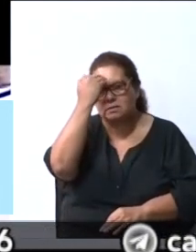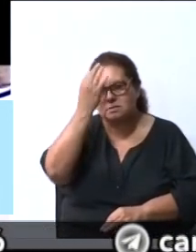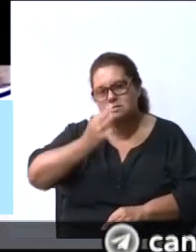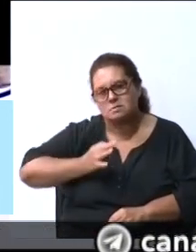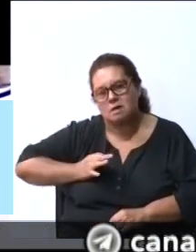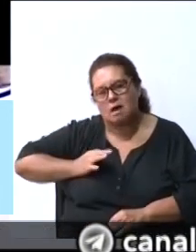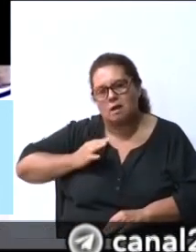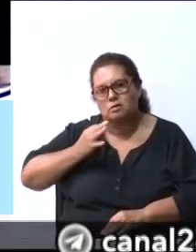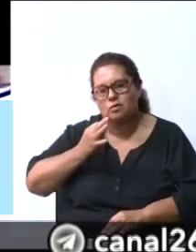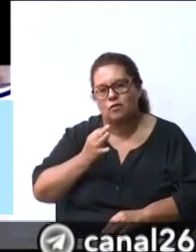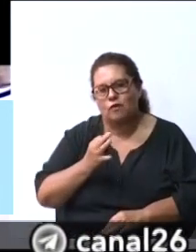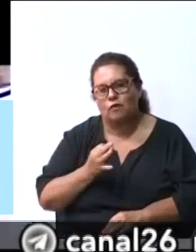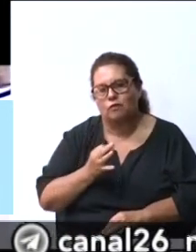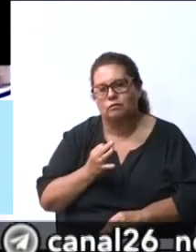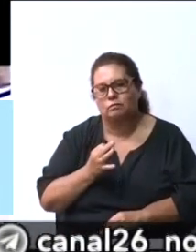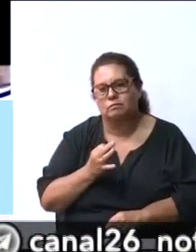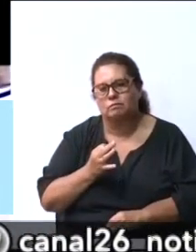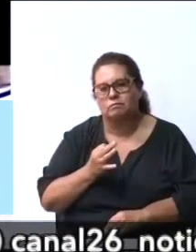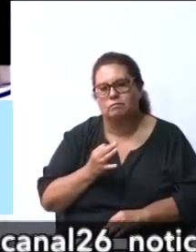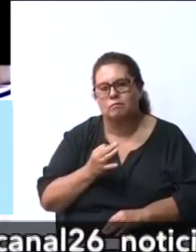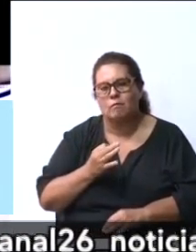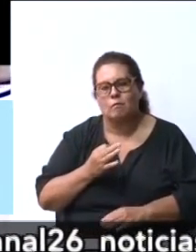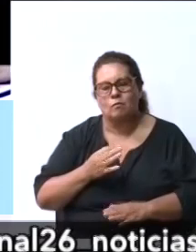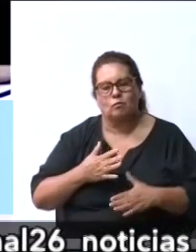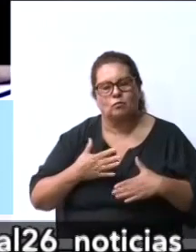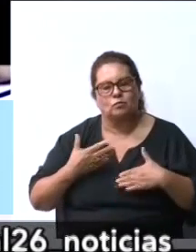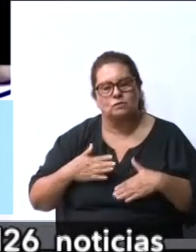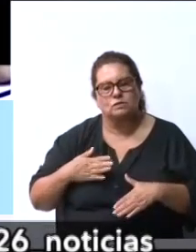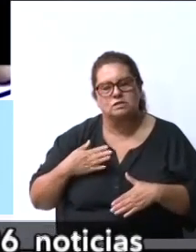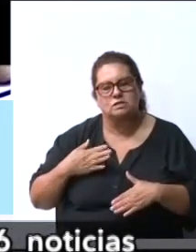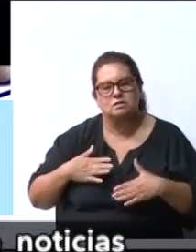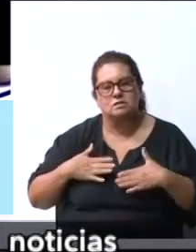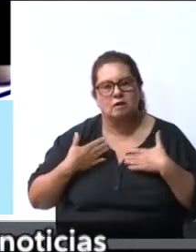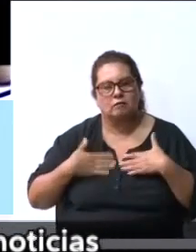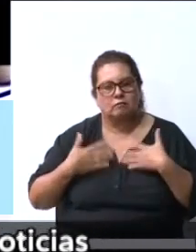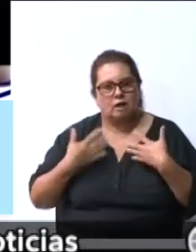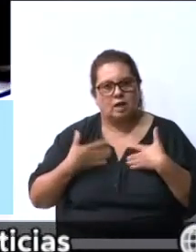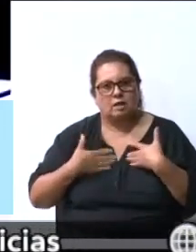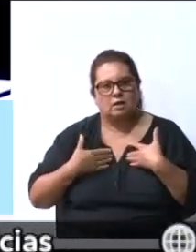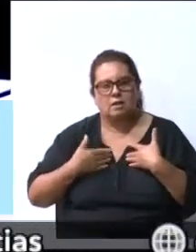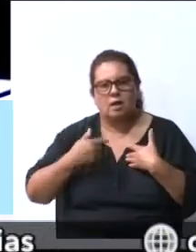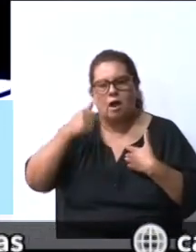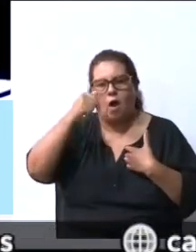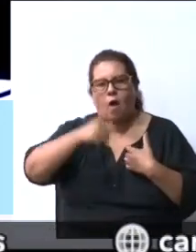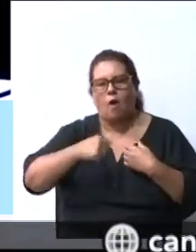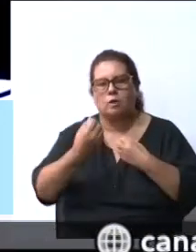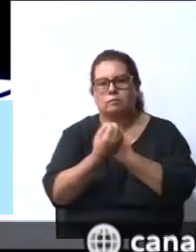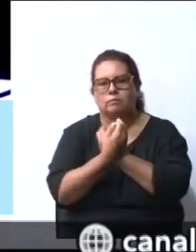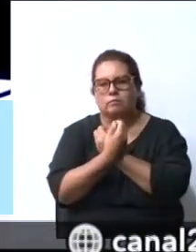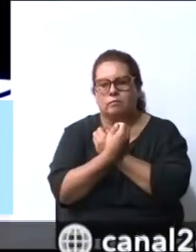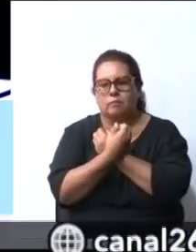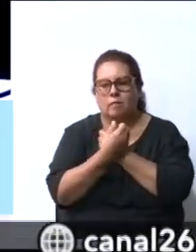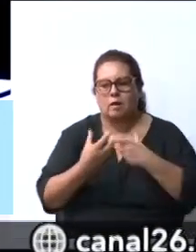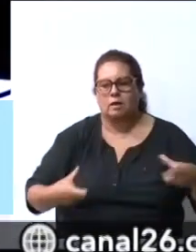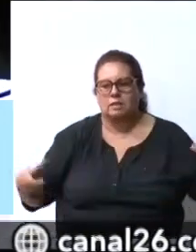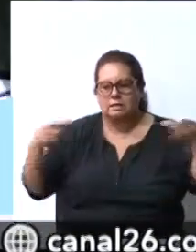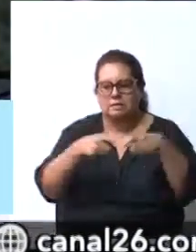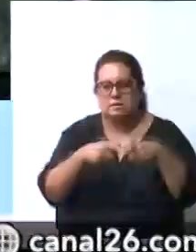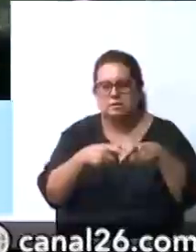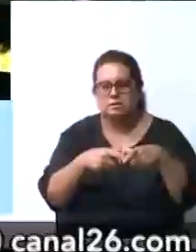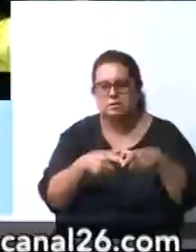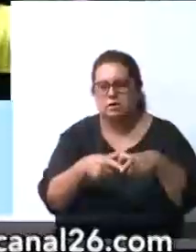escuchamos, las recibimos, las aprovechamos para mejorar y le ofrecimos a la gente siempre una mejor solución. Este es